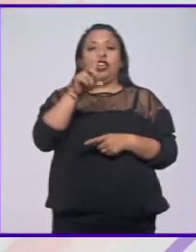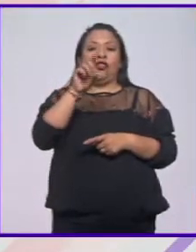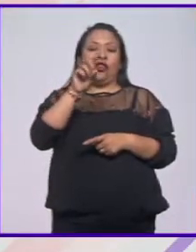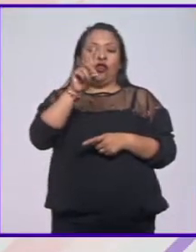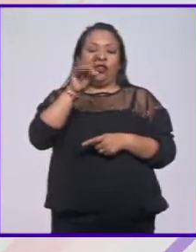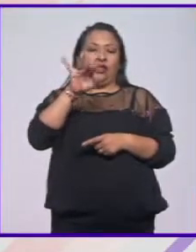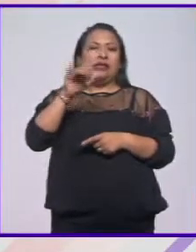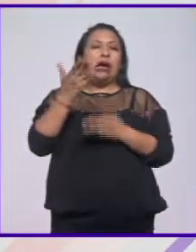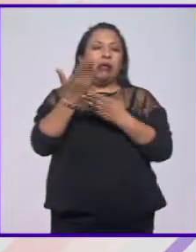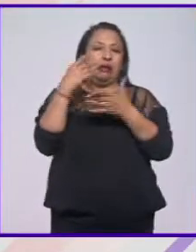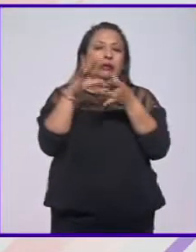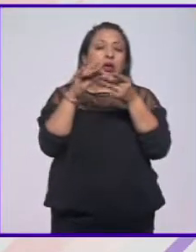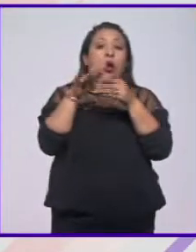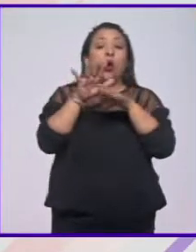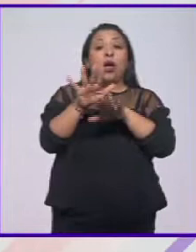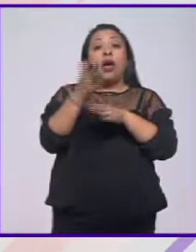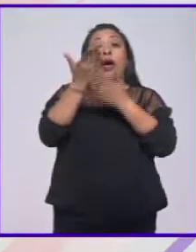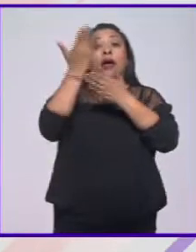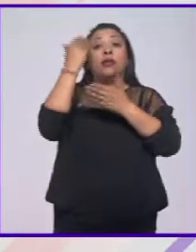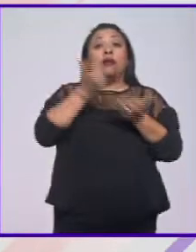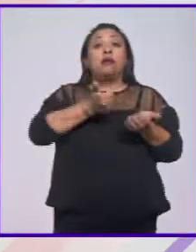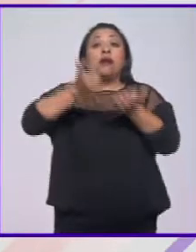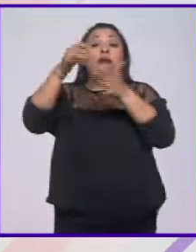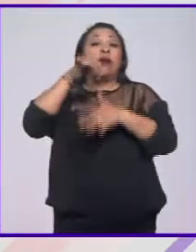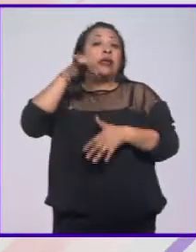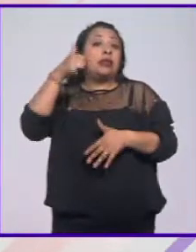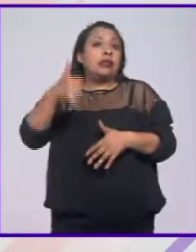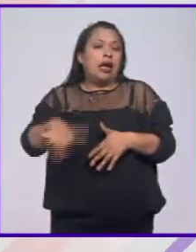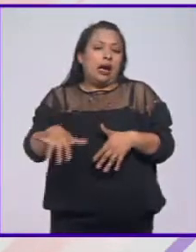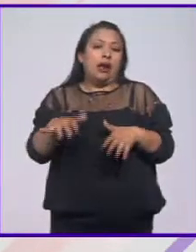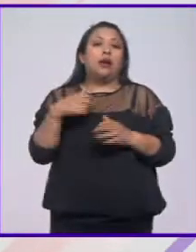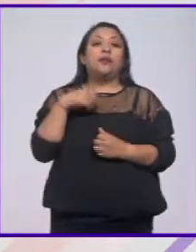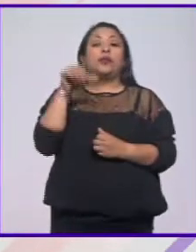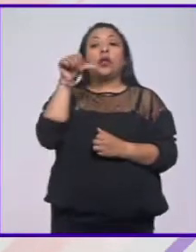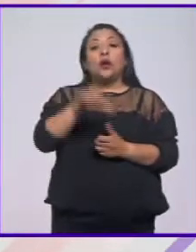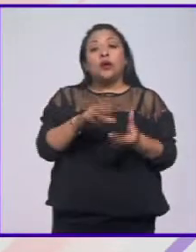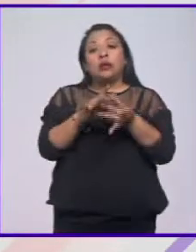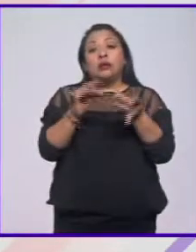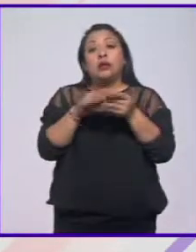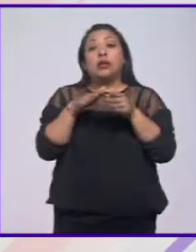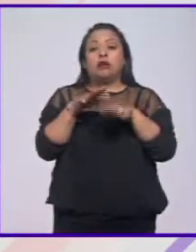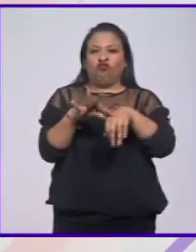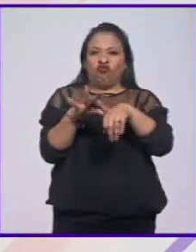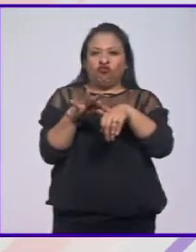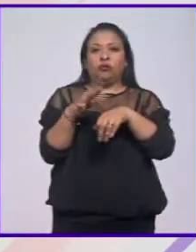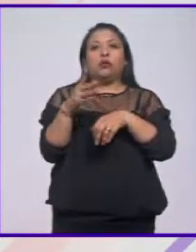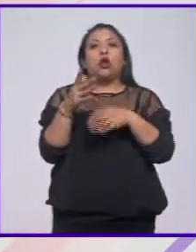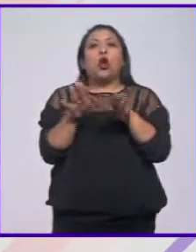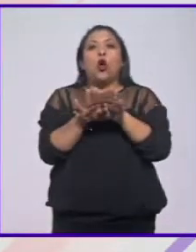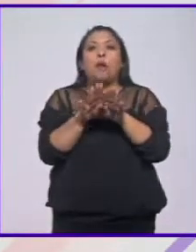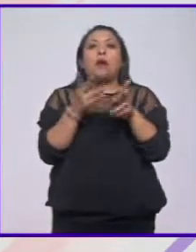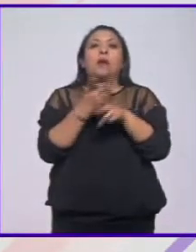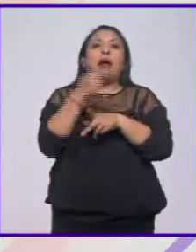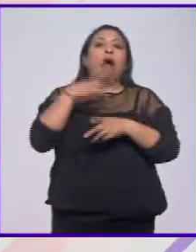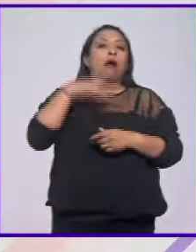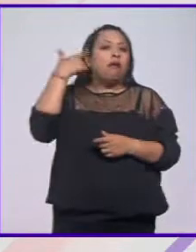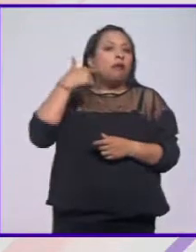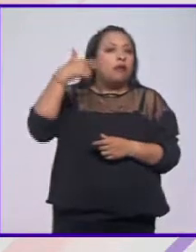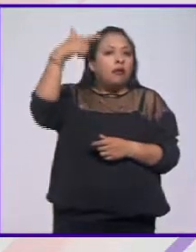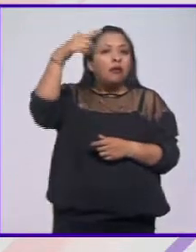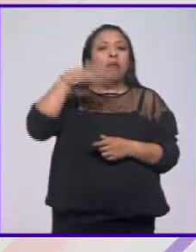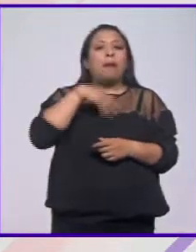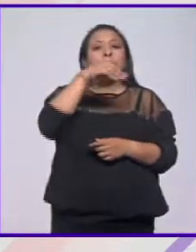platicado anteriormente, cuando su obra se iba a ir a Italia, bueno, pues nos va a hablar de viva voz de cómo le está yendo en esta gira, en